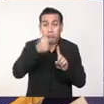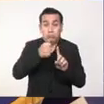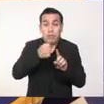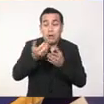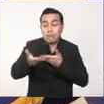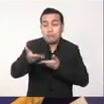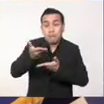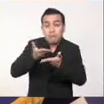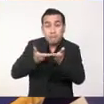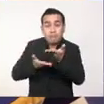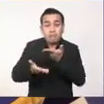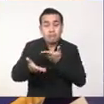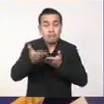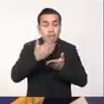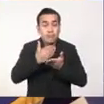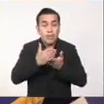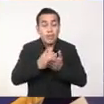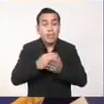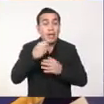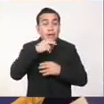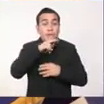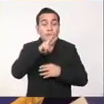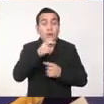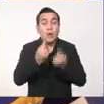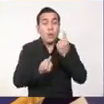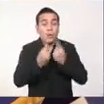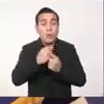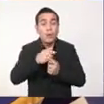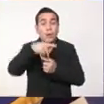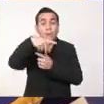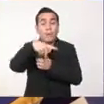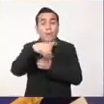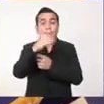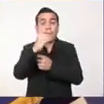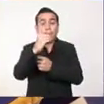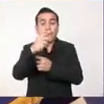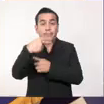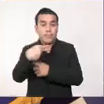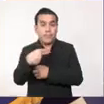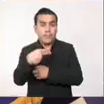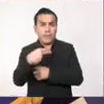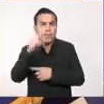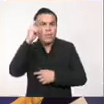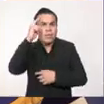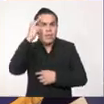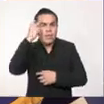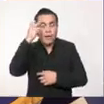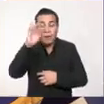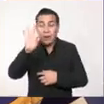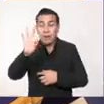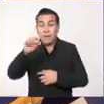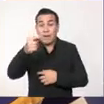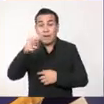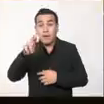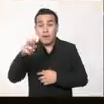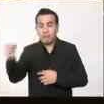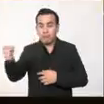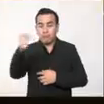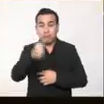negociación. Tú agarras al fiscal y tú agarras al procurador. Y Arena puso al fiscal y el FMLN puso al